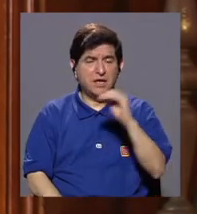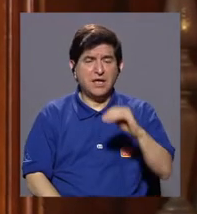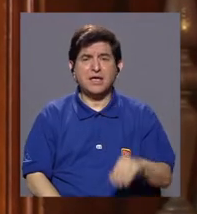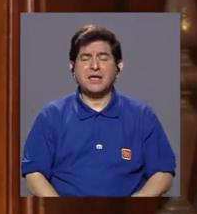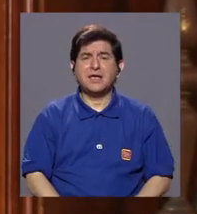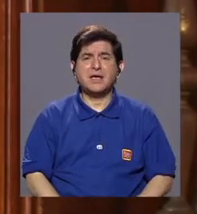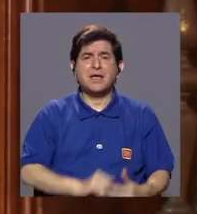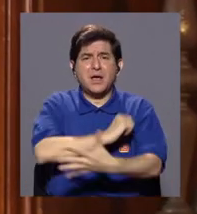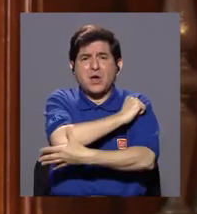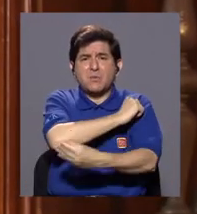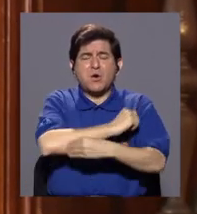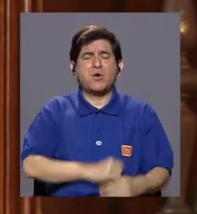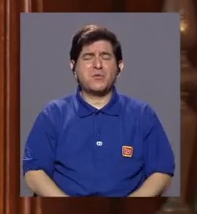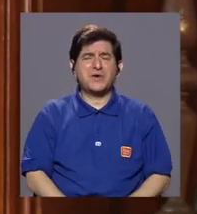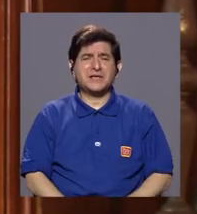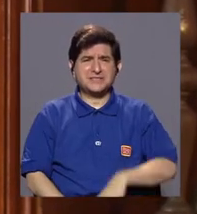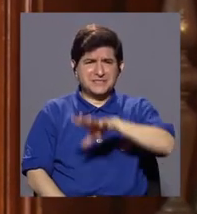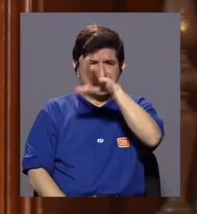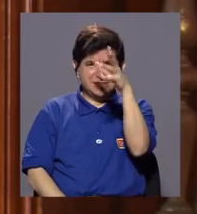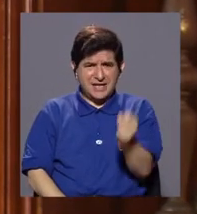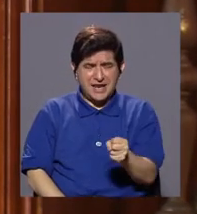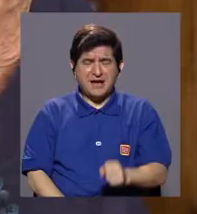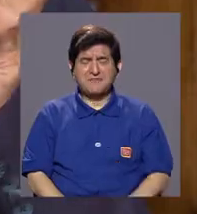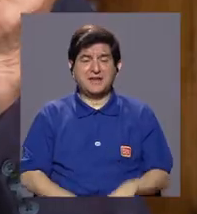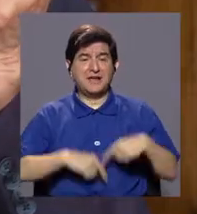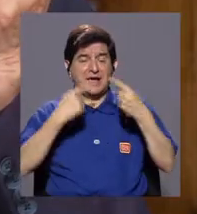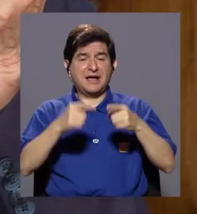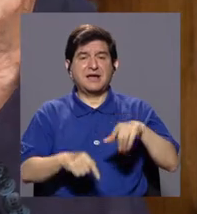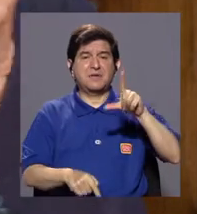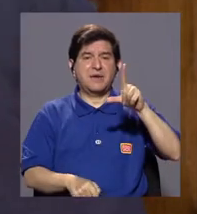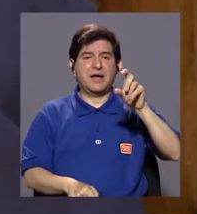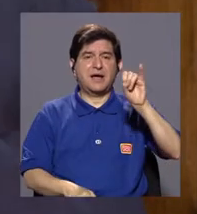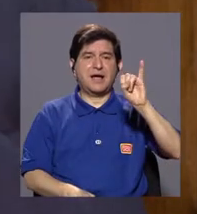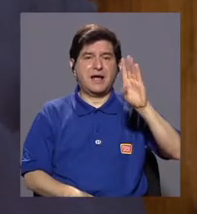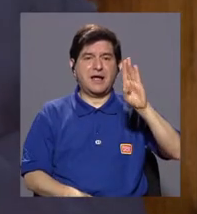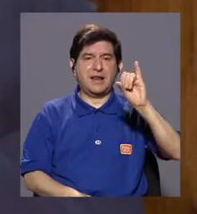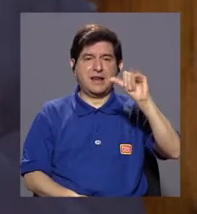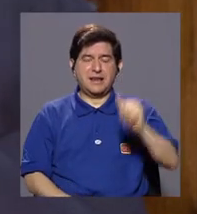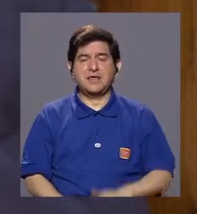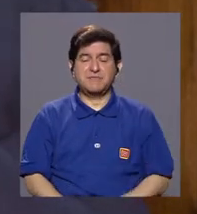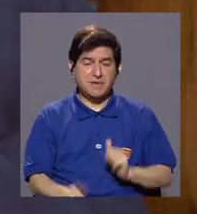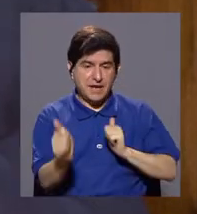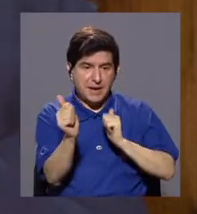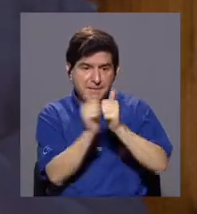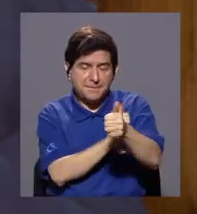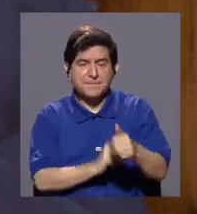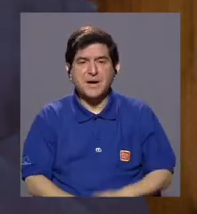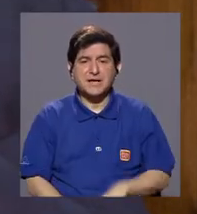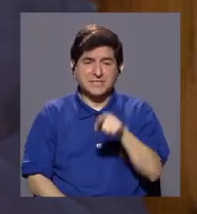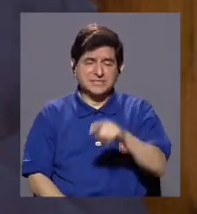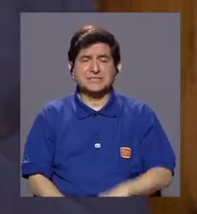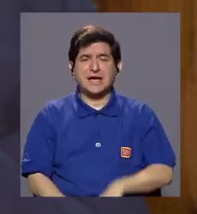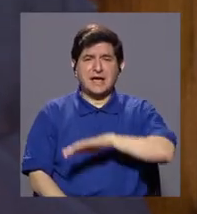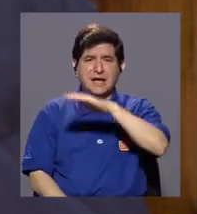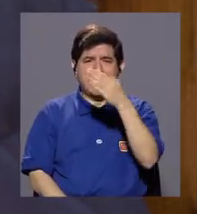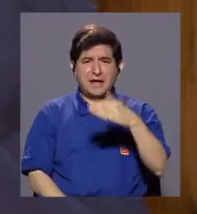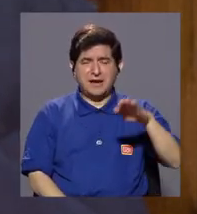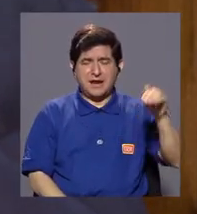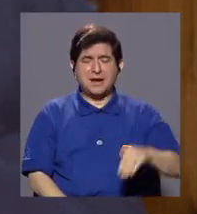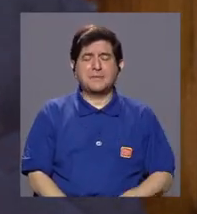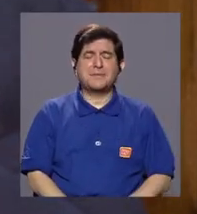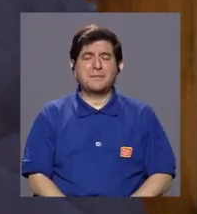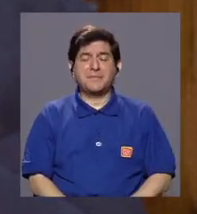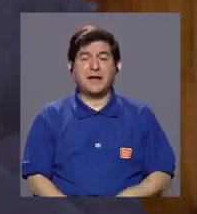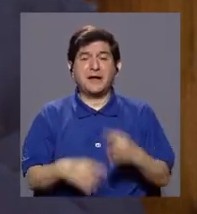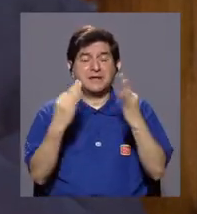y los pobres del África subsahariana que llegan a Libia tienen que cruzar el Mediterráneo a Lampedusa, a